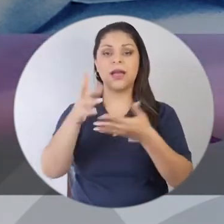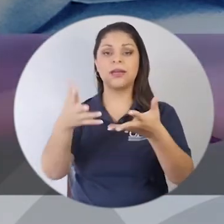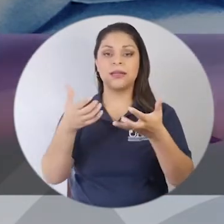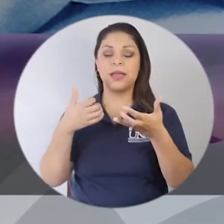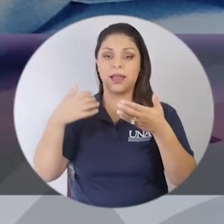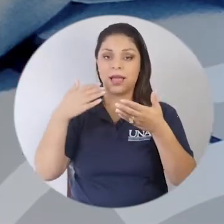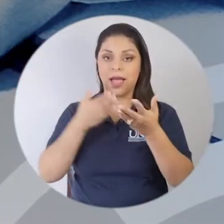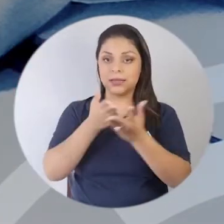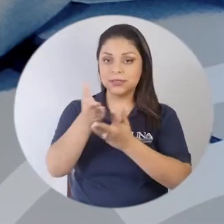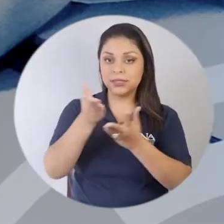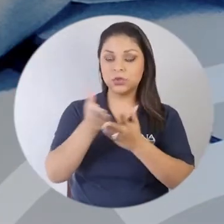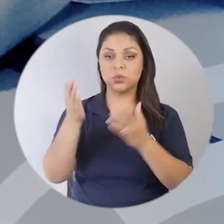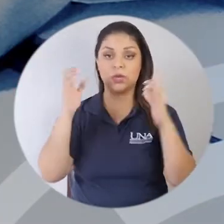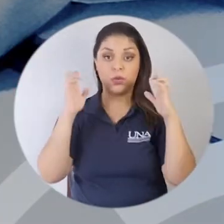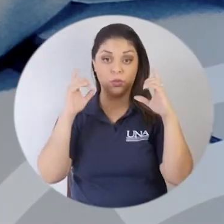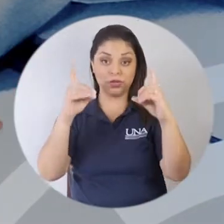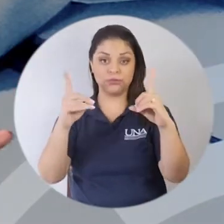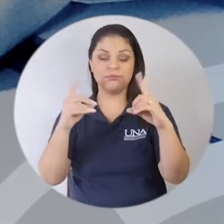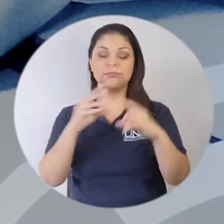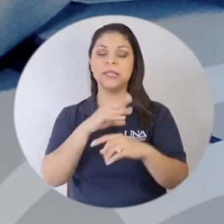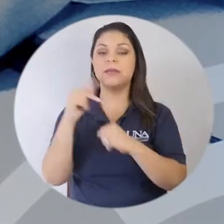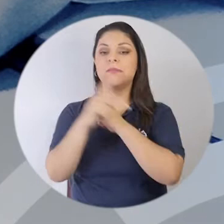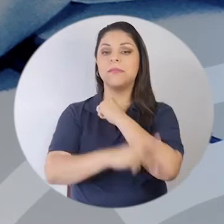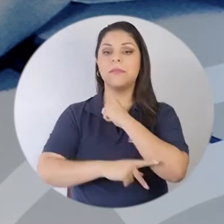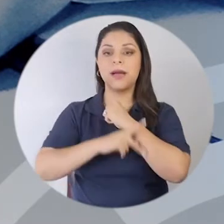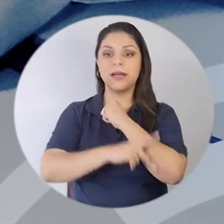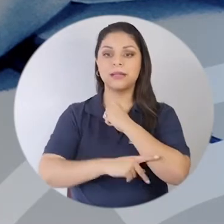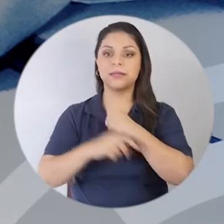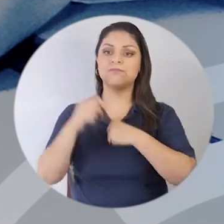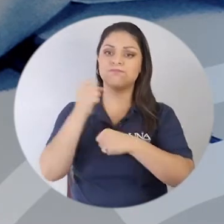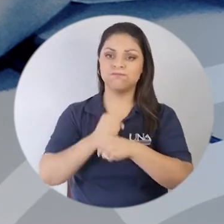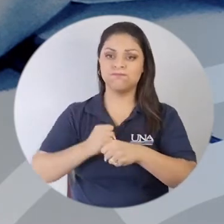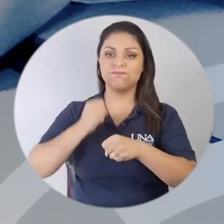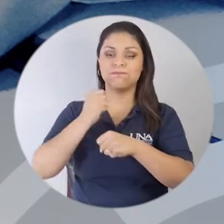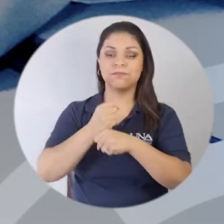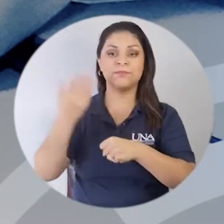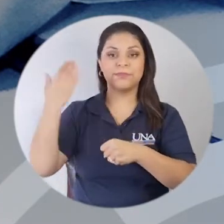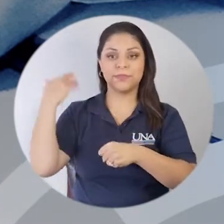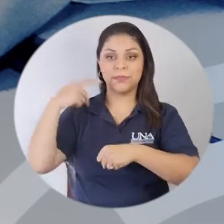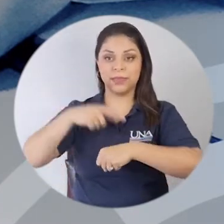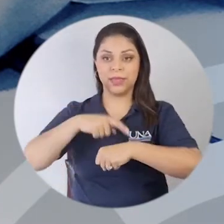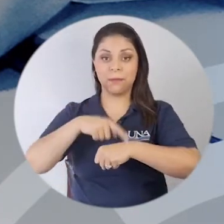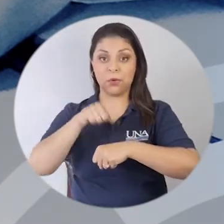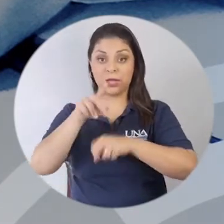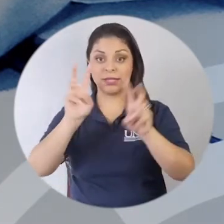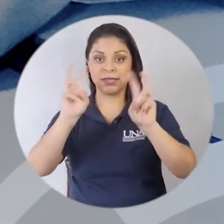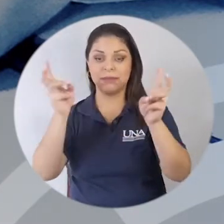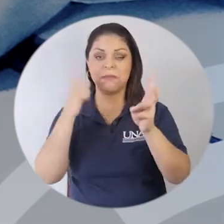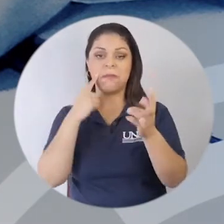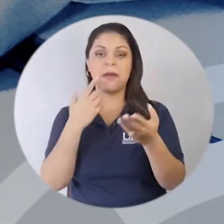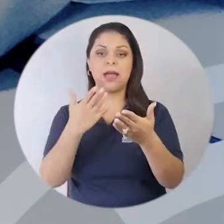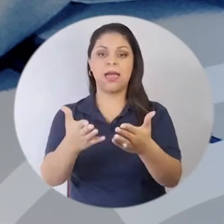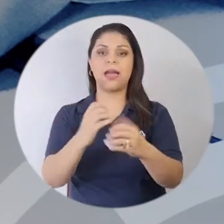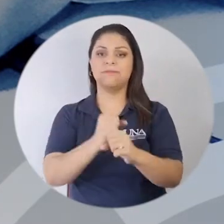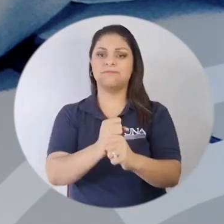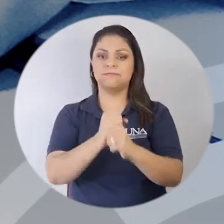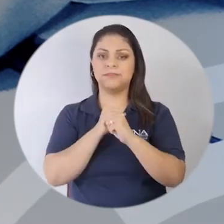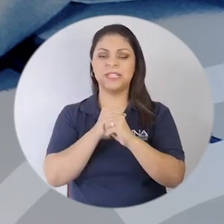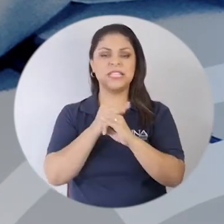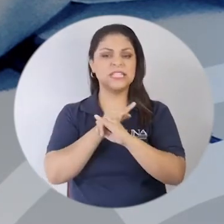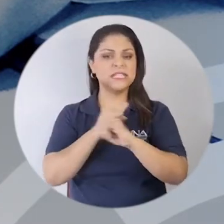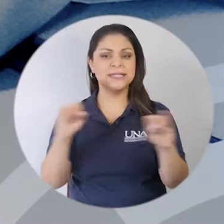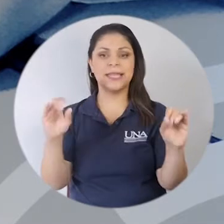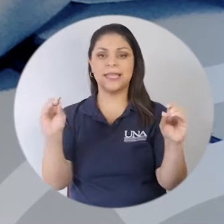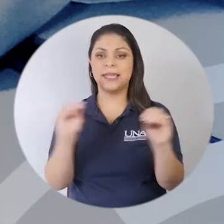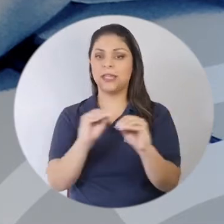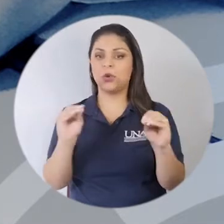a la educación, y pues el país ha venido trabajando a lo largo del tiempo en este tema, para garantizarle a todas las personas, sin distingos